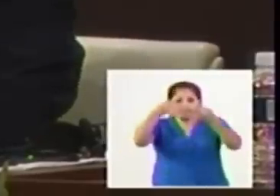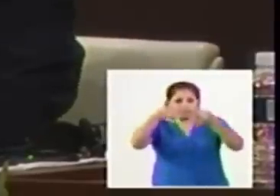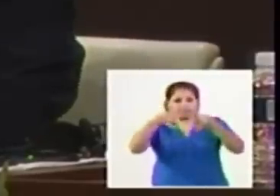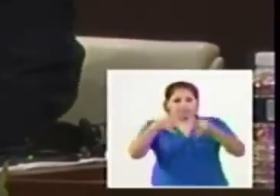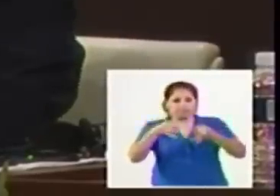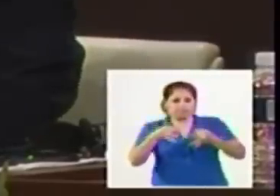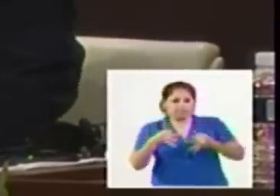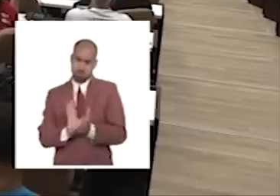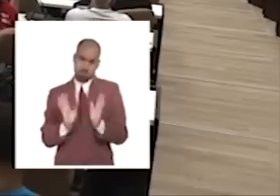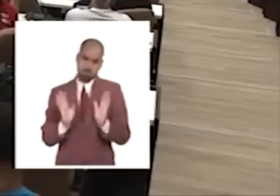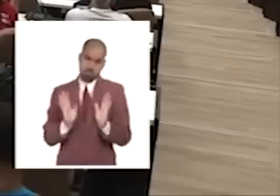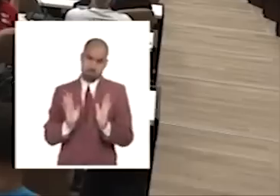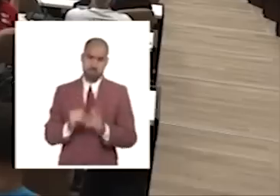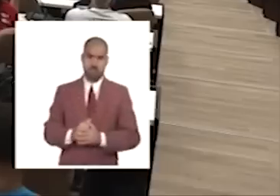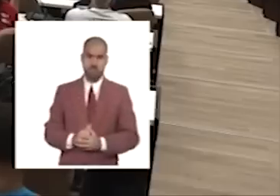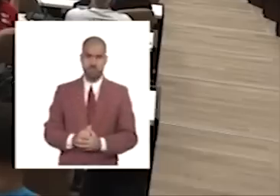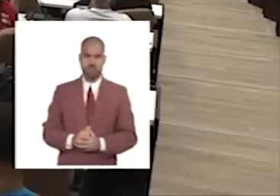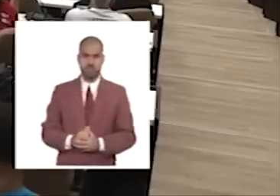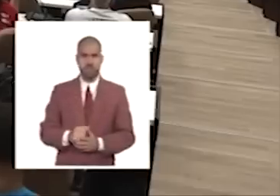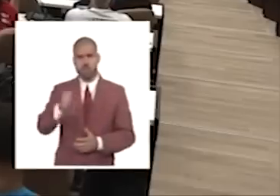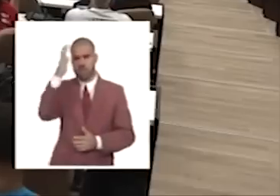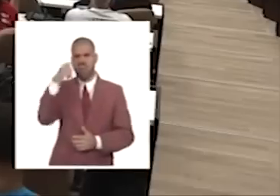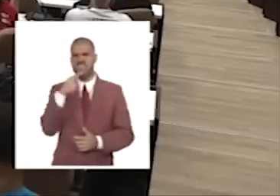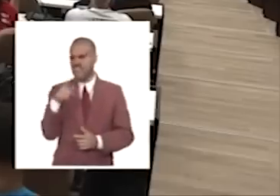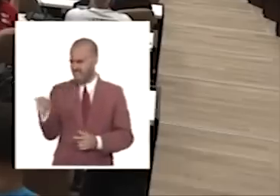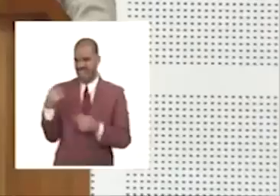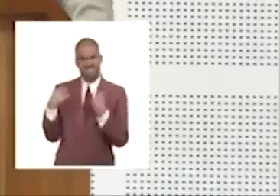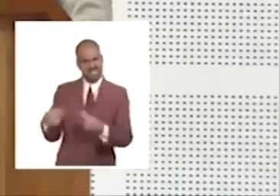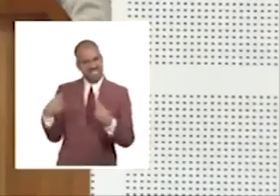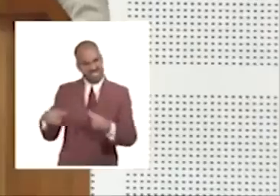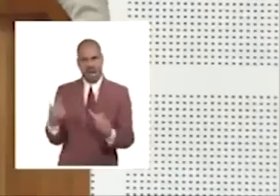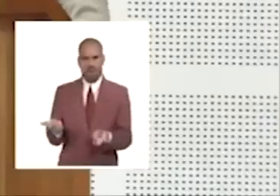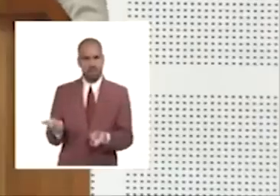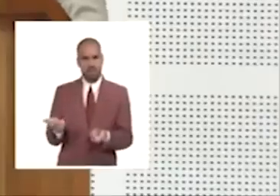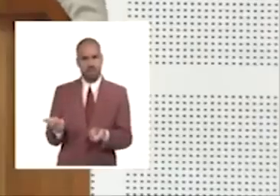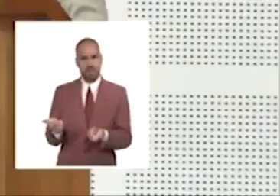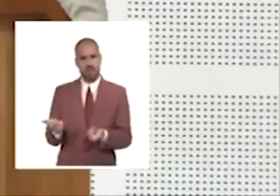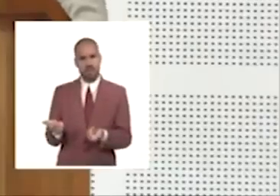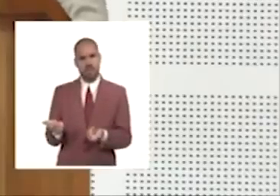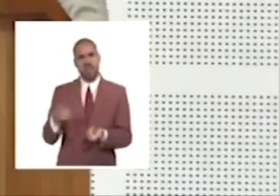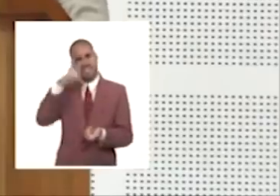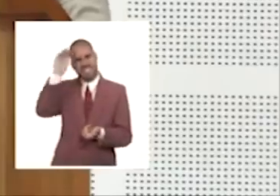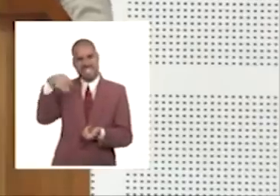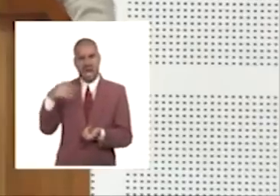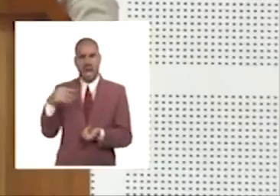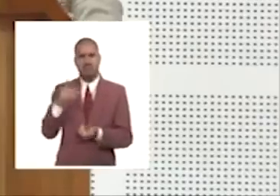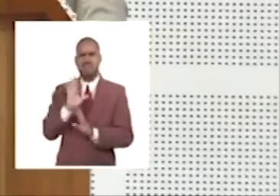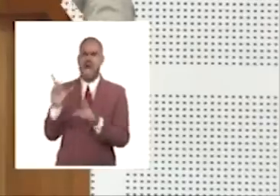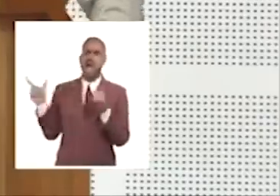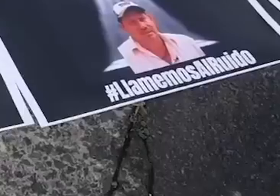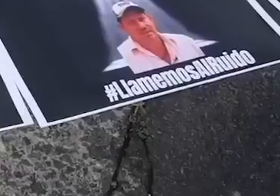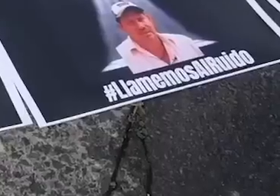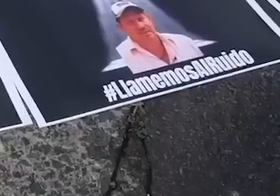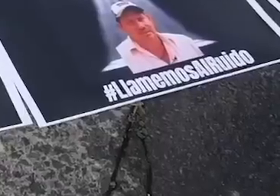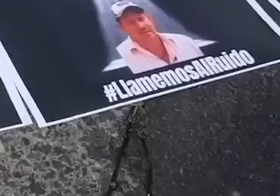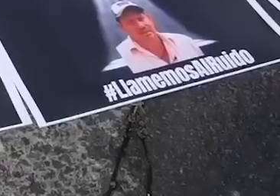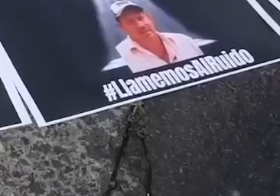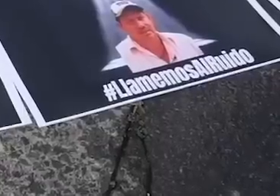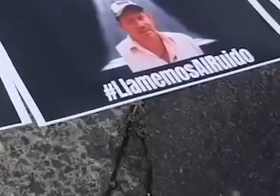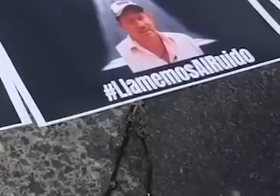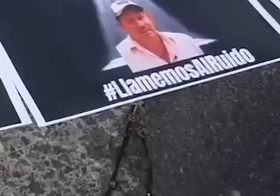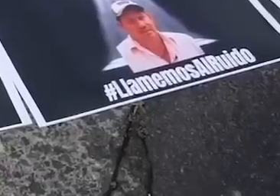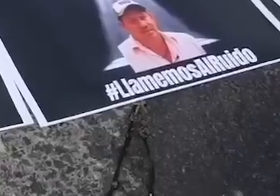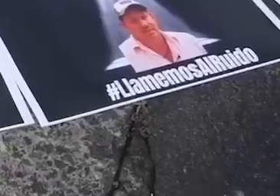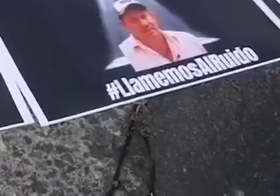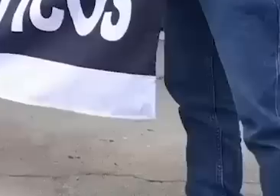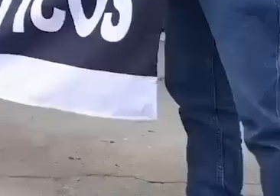sistemas democráticos, mientras que Washington no ha aclarado todavía si finalmente invitará a Cuba. La UNAB adelantó